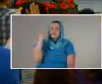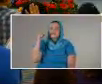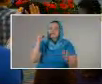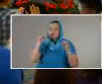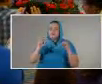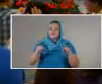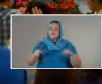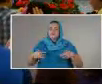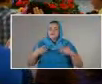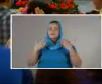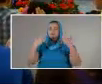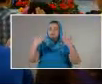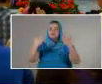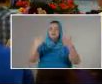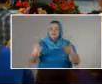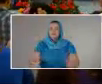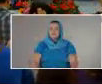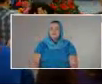dar?